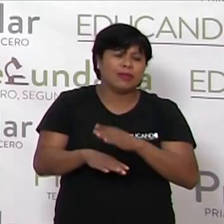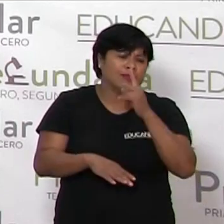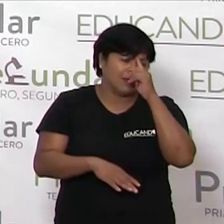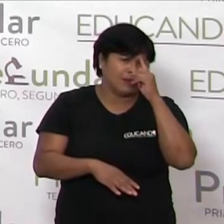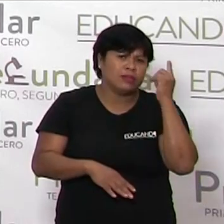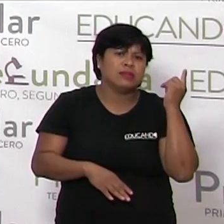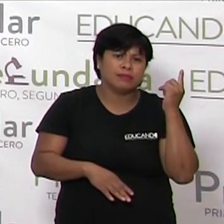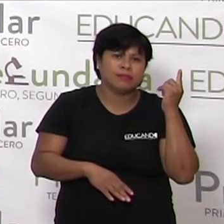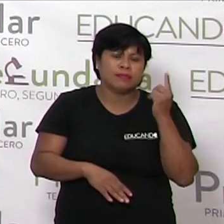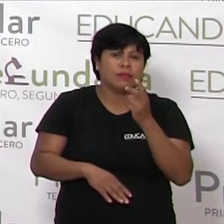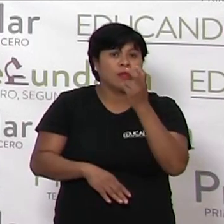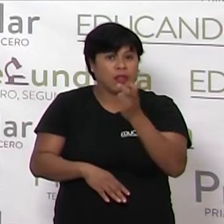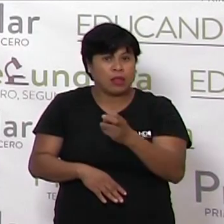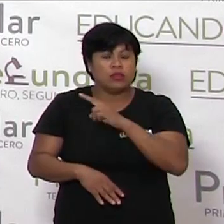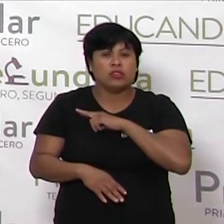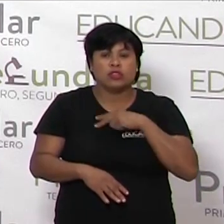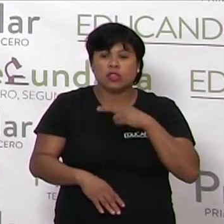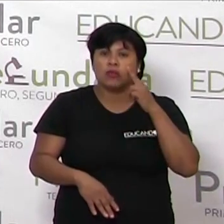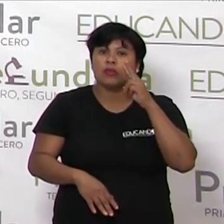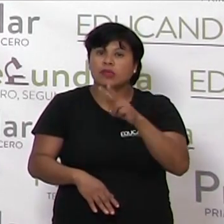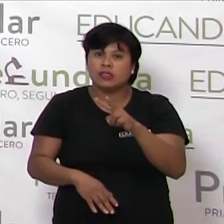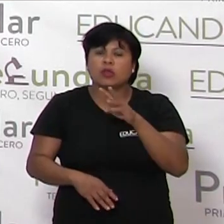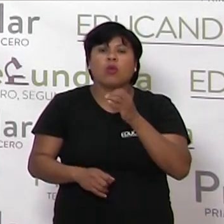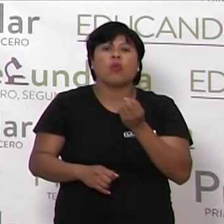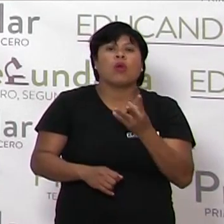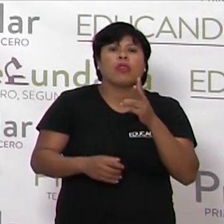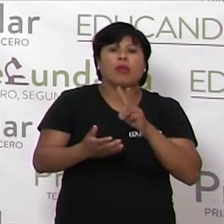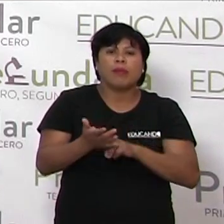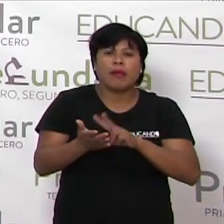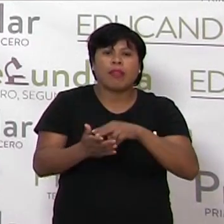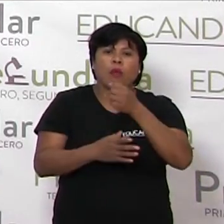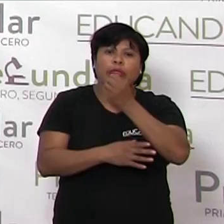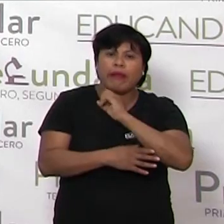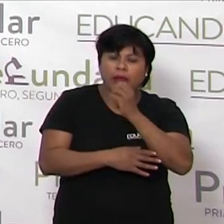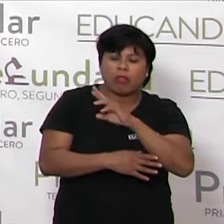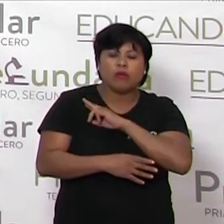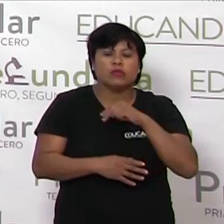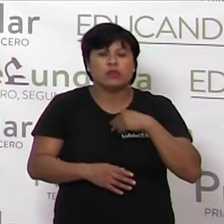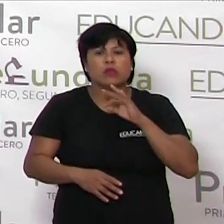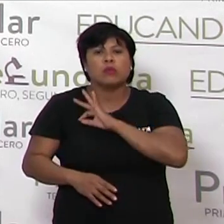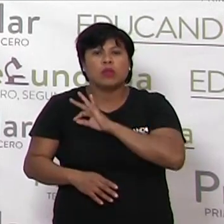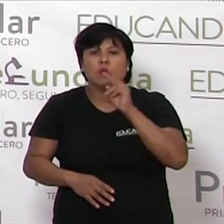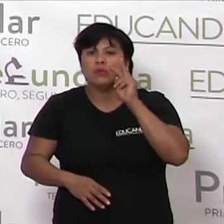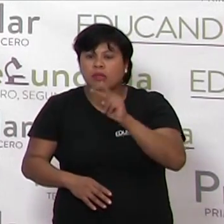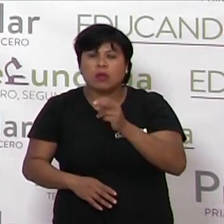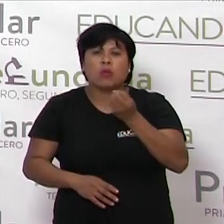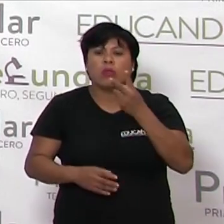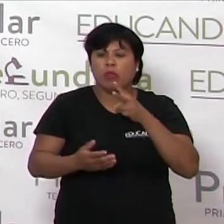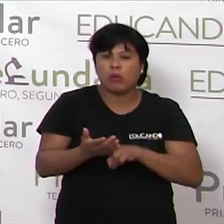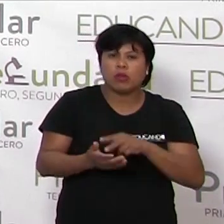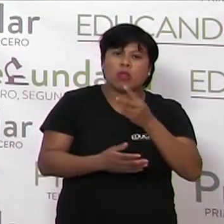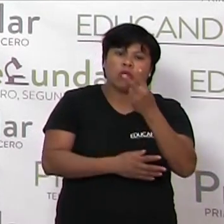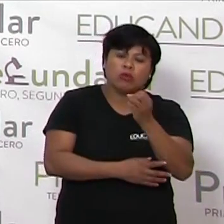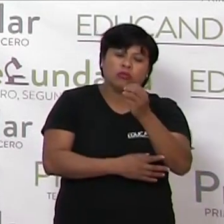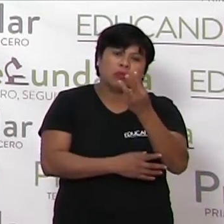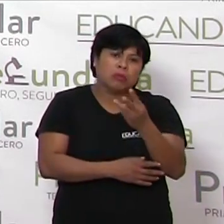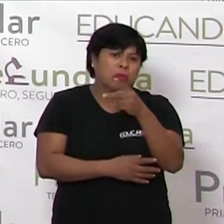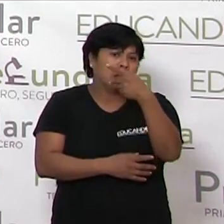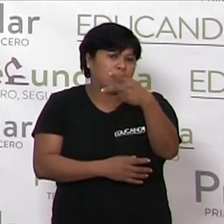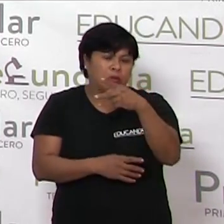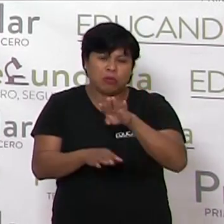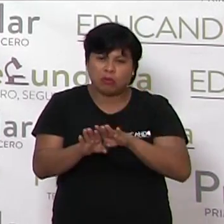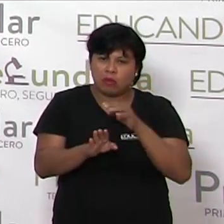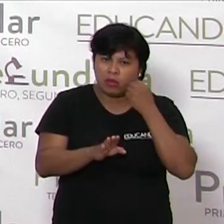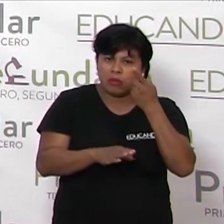Es muy fácil, ¿verdad? Cuando hemos calculado lo que es cuánto cuesta un helado, podemos calcular lo que cuestan 2 o los que